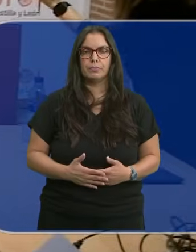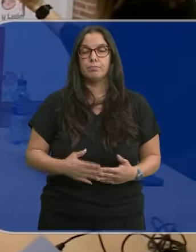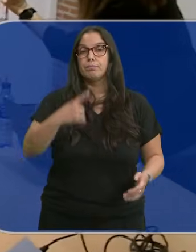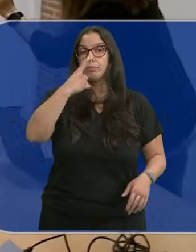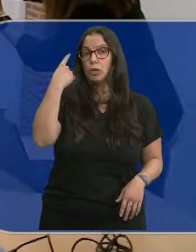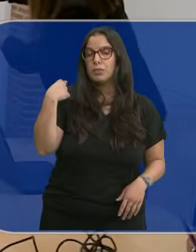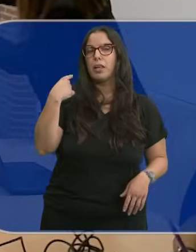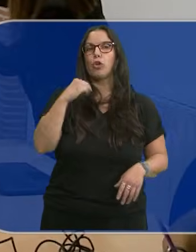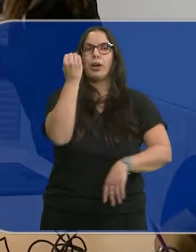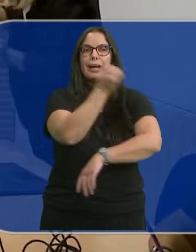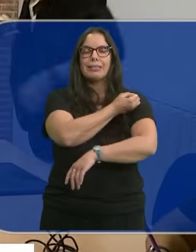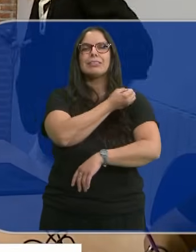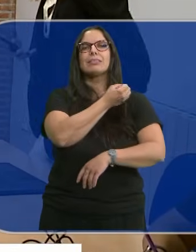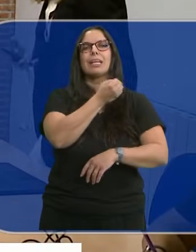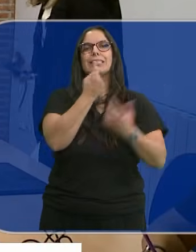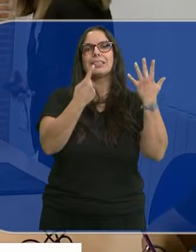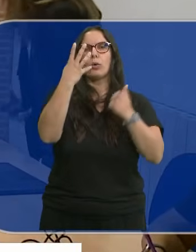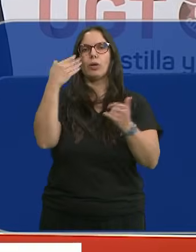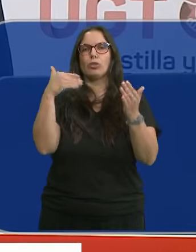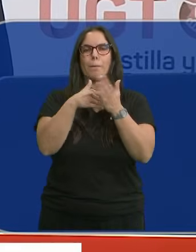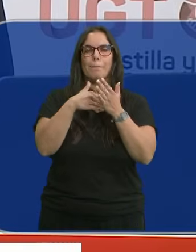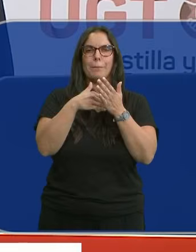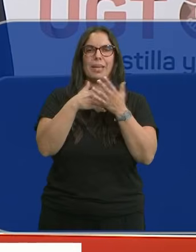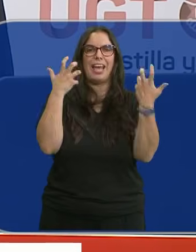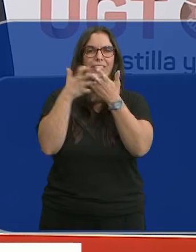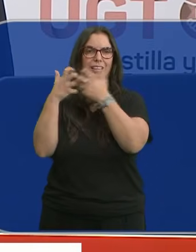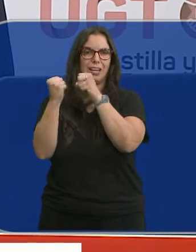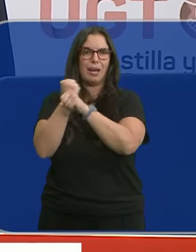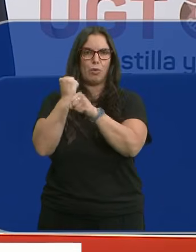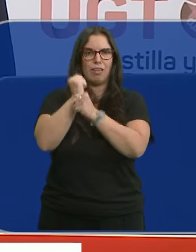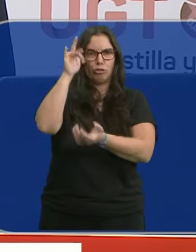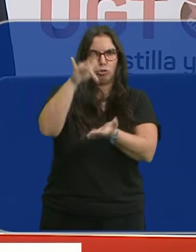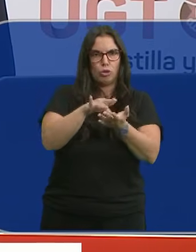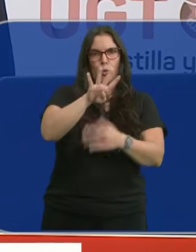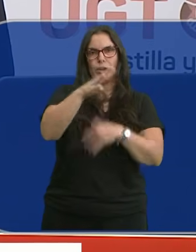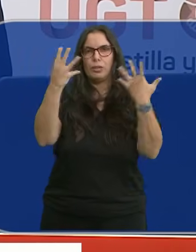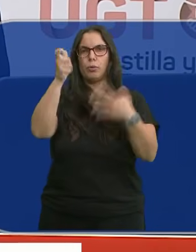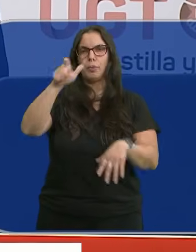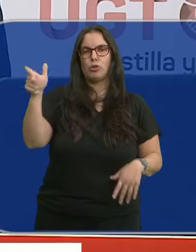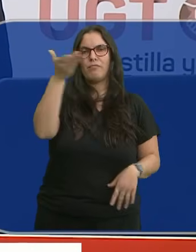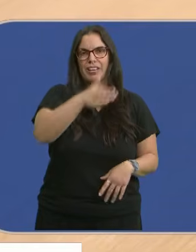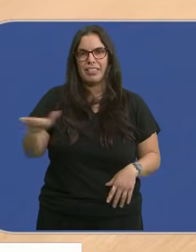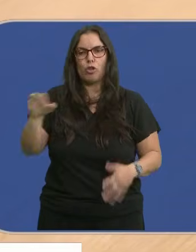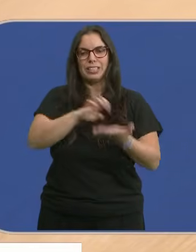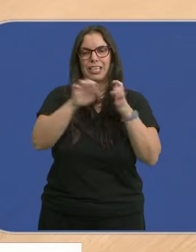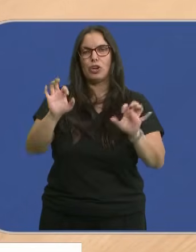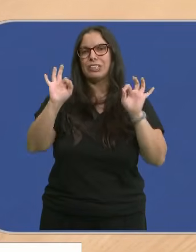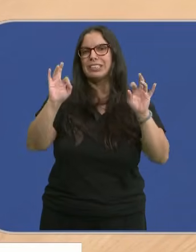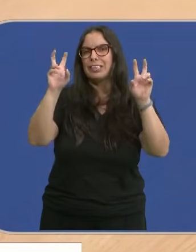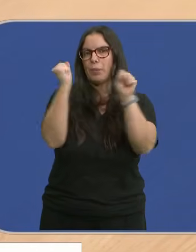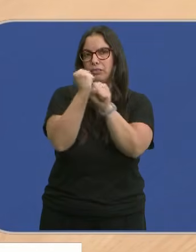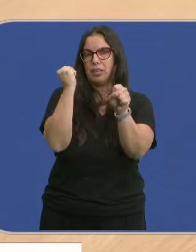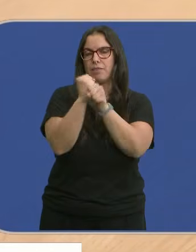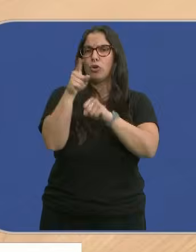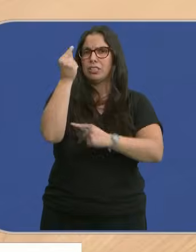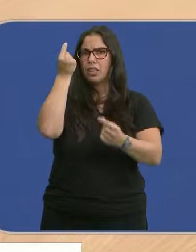El año pasado se registraron más de 64.000 accidentes laborales y 49 fallecidos en Castilla y León en el trabajo. Son cifras que van en